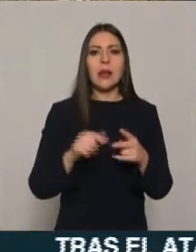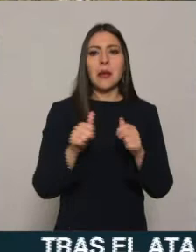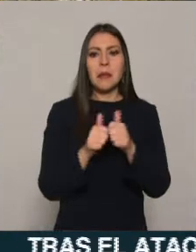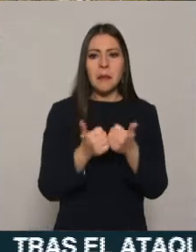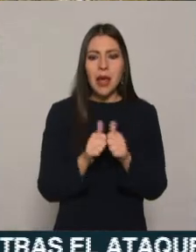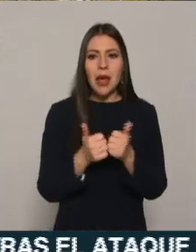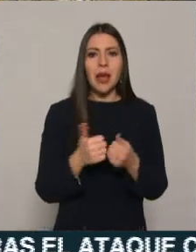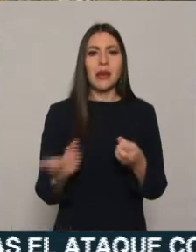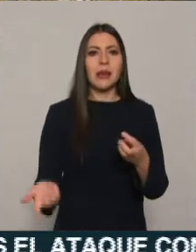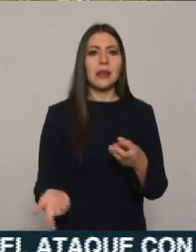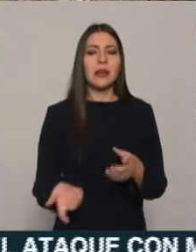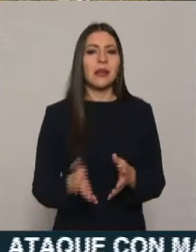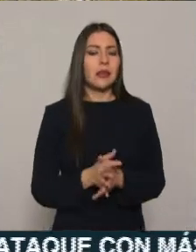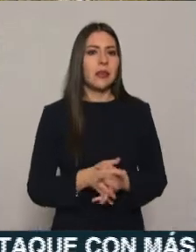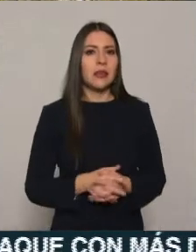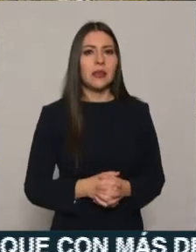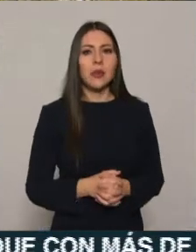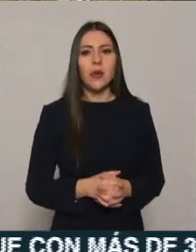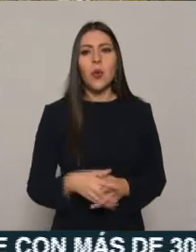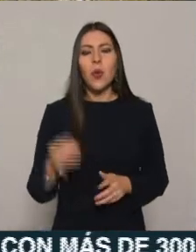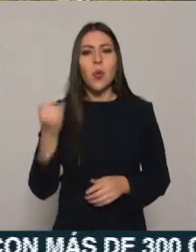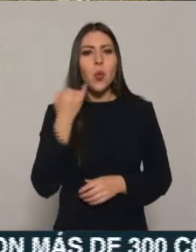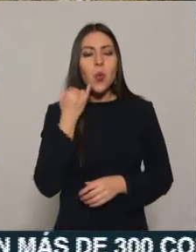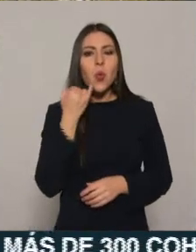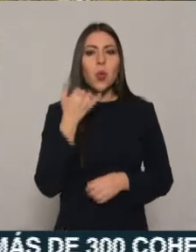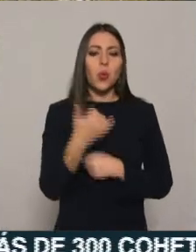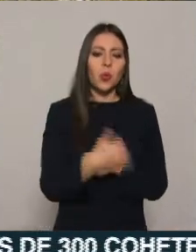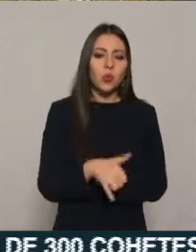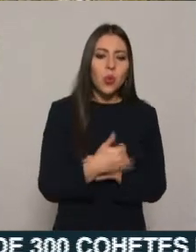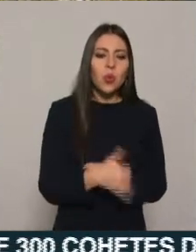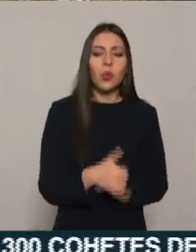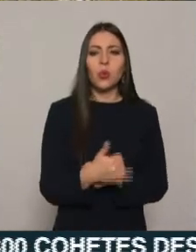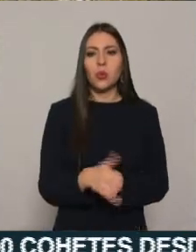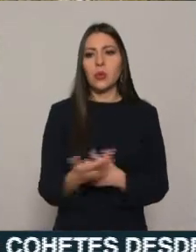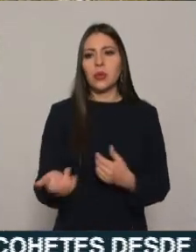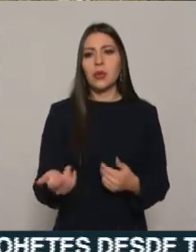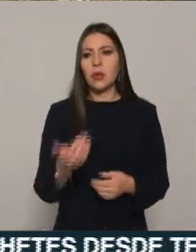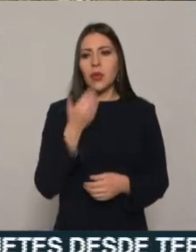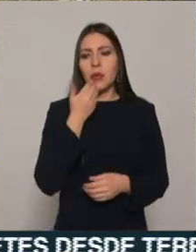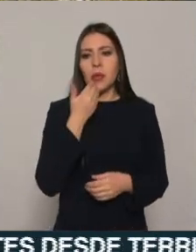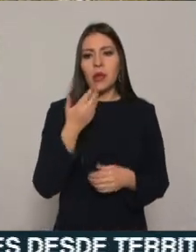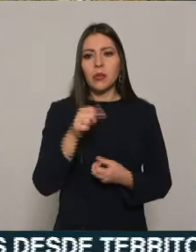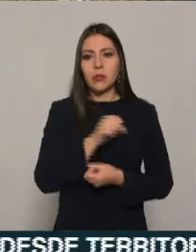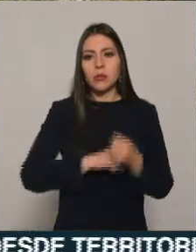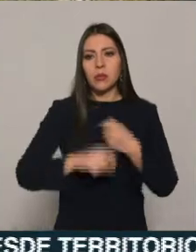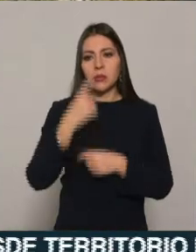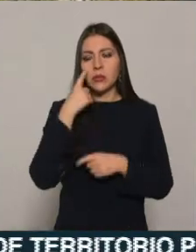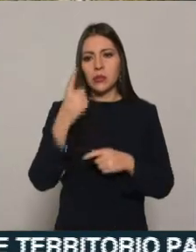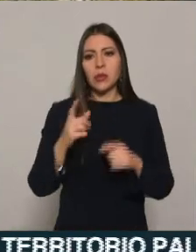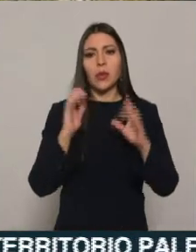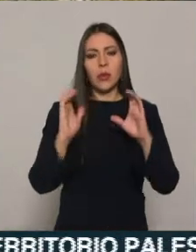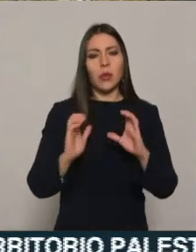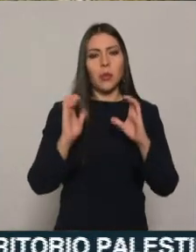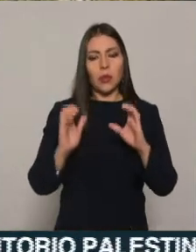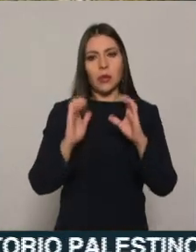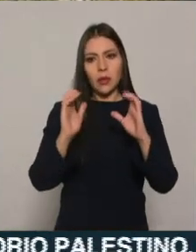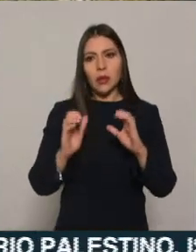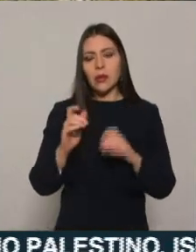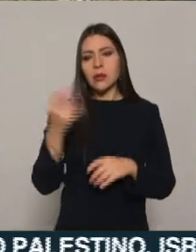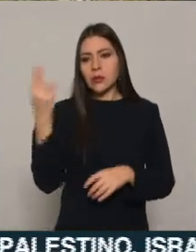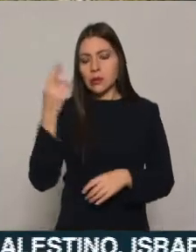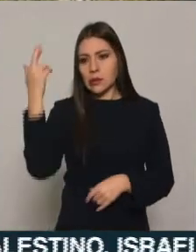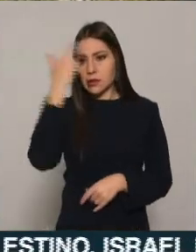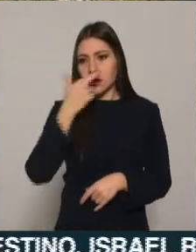panes también, ¿no? Entonces los jugos, los yogurts también son alimentos procesados, entonces hay que tener cuidado en